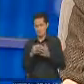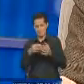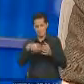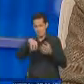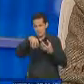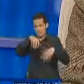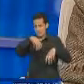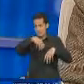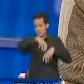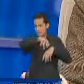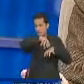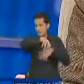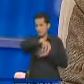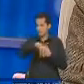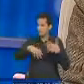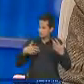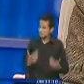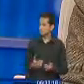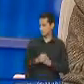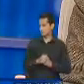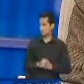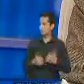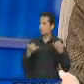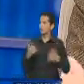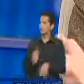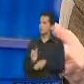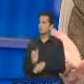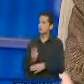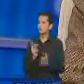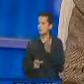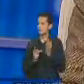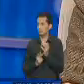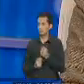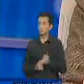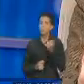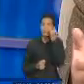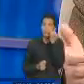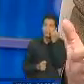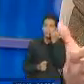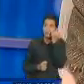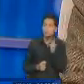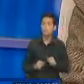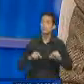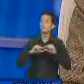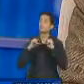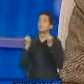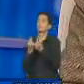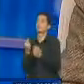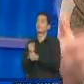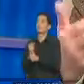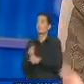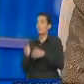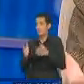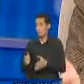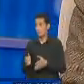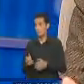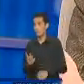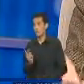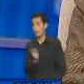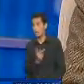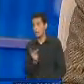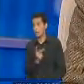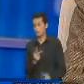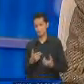porque una de las características que está ocurriendo en el país es que tanto los indígenas como los el movimiento de trabajadores es